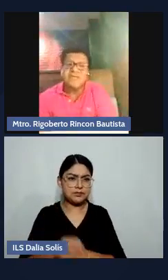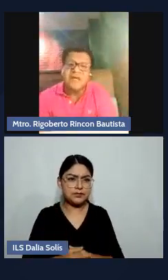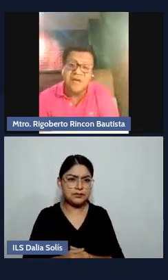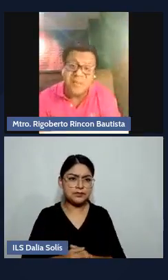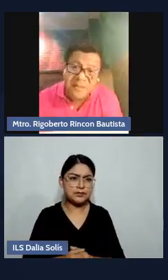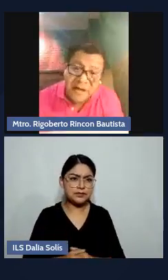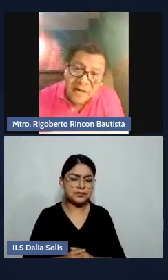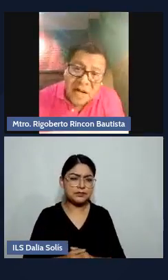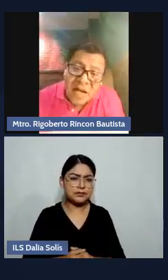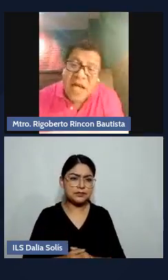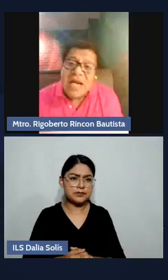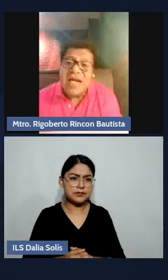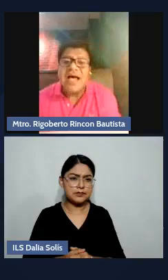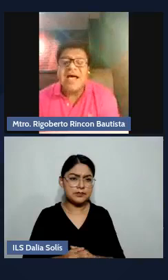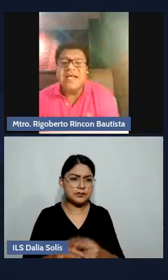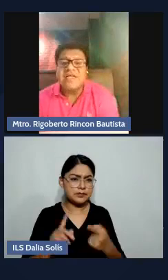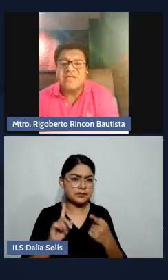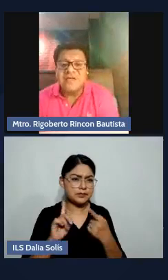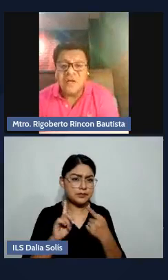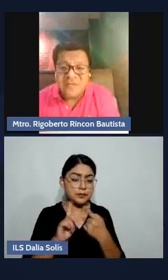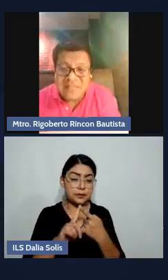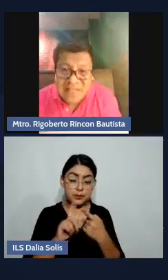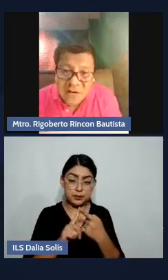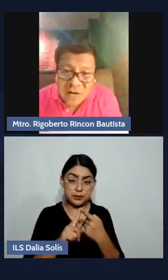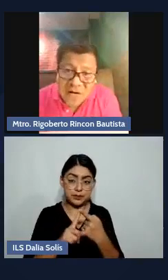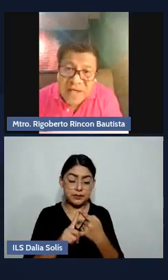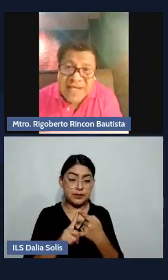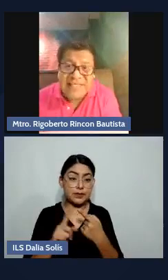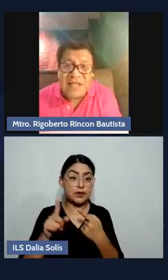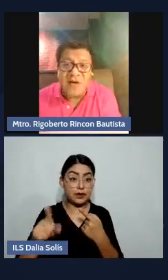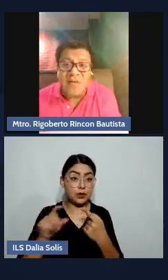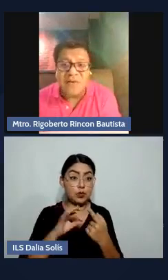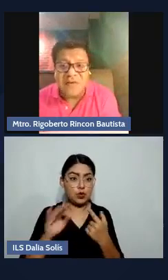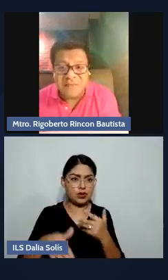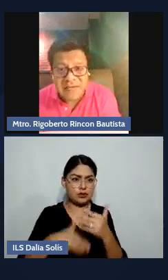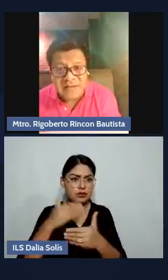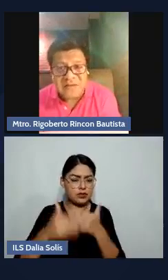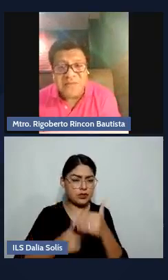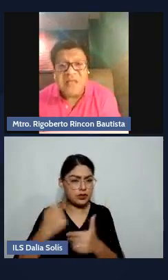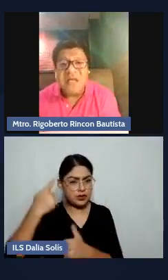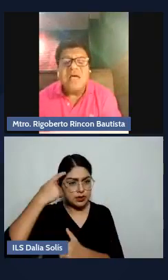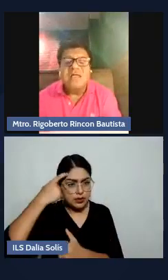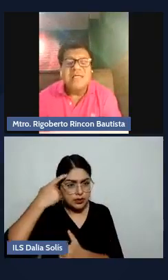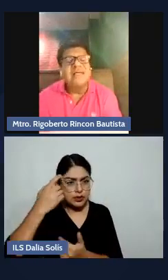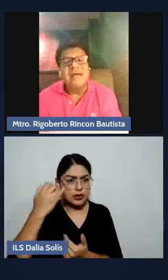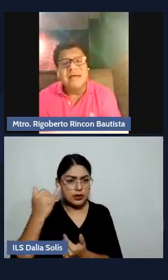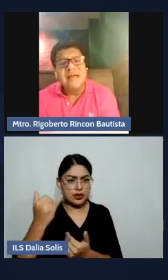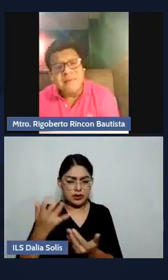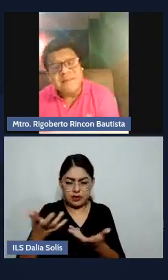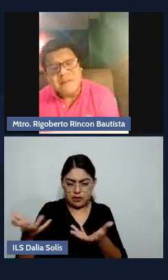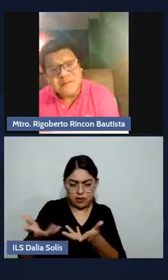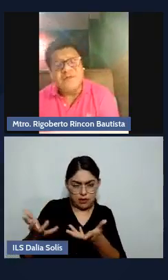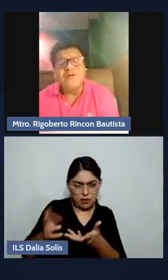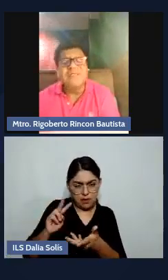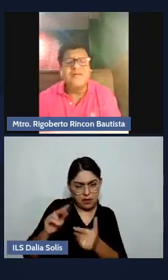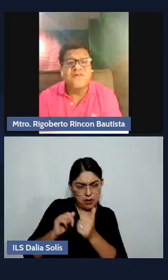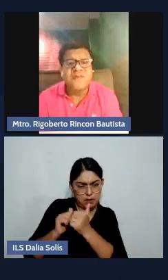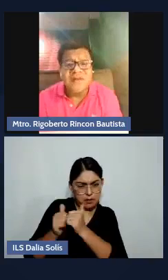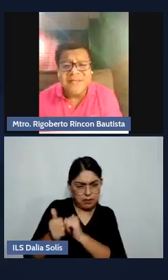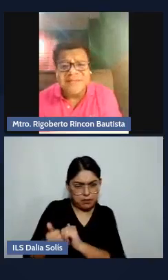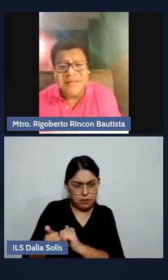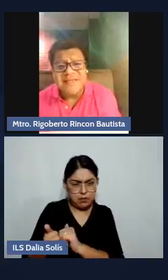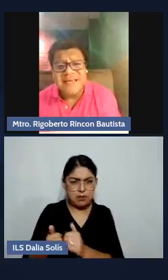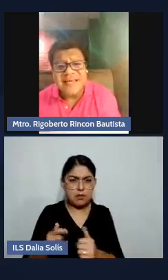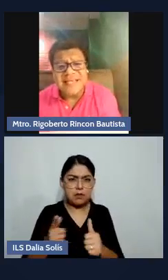Primero, las consecuencias psicológicas y de comportamiento. Dice, en primer punto, dice, los fumadores